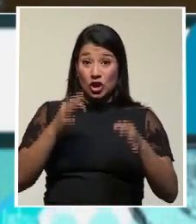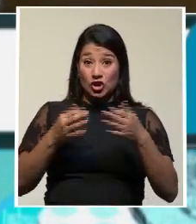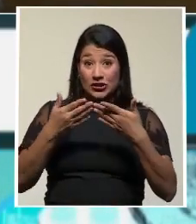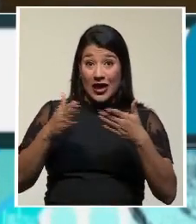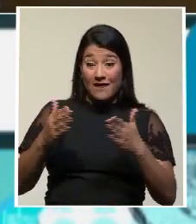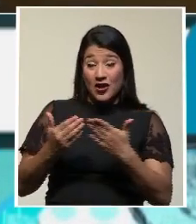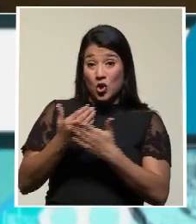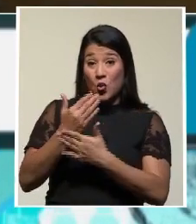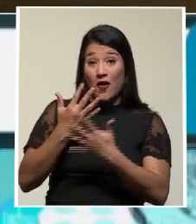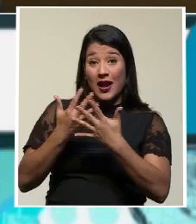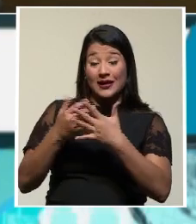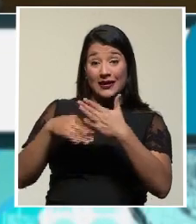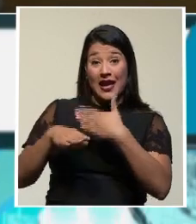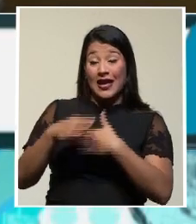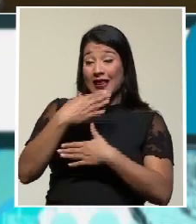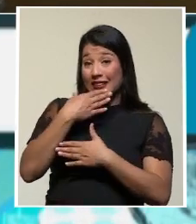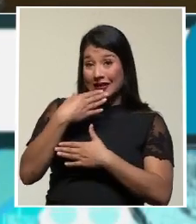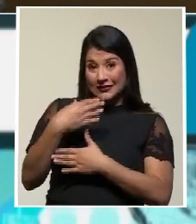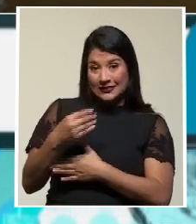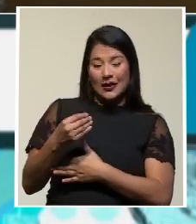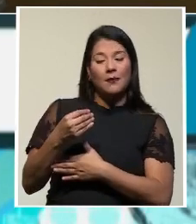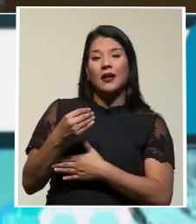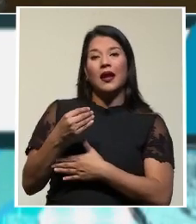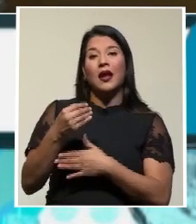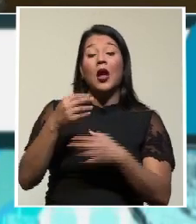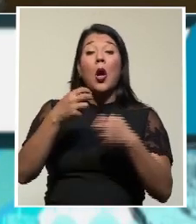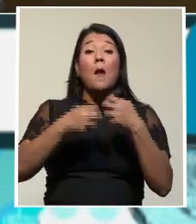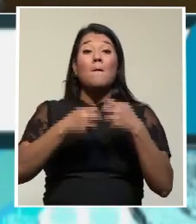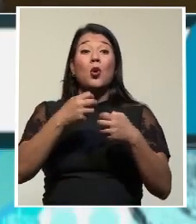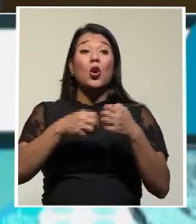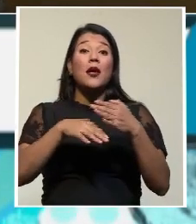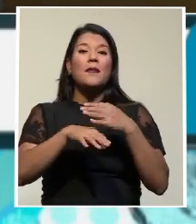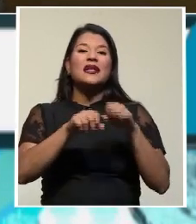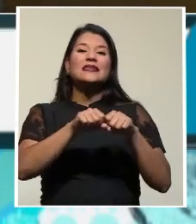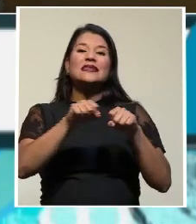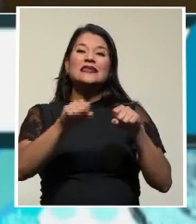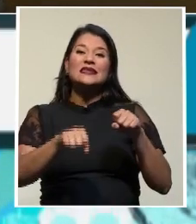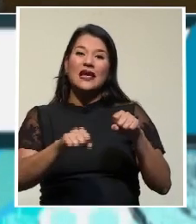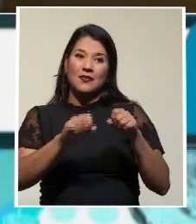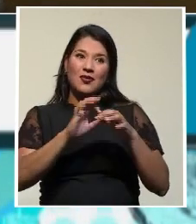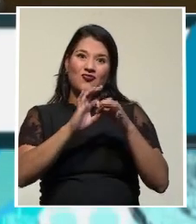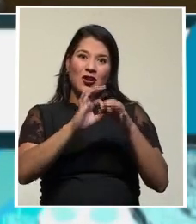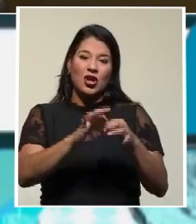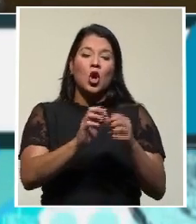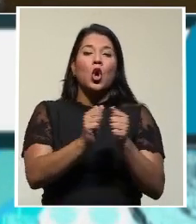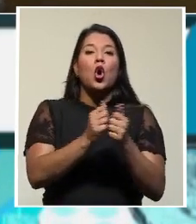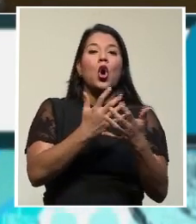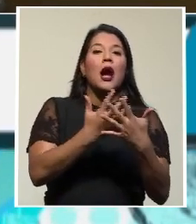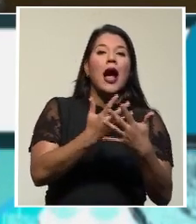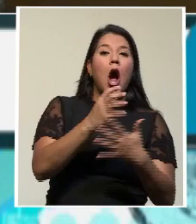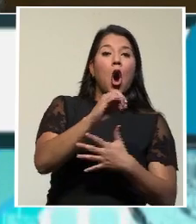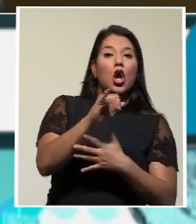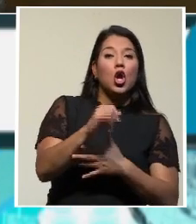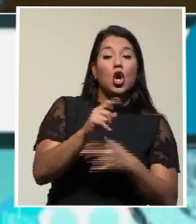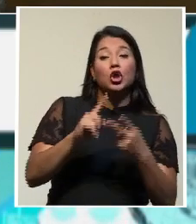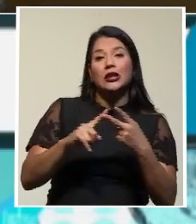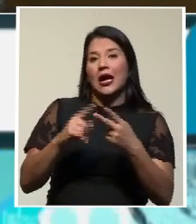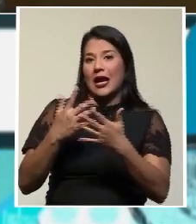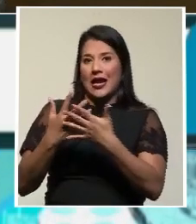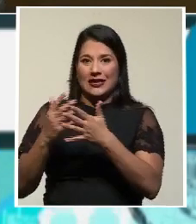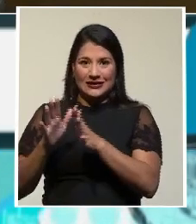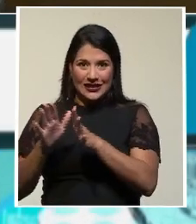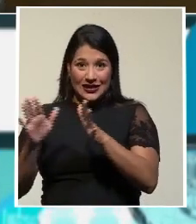para diciembre, los problemas en el sistema tanto de celdas del OIJ como del sistema penitenciario continúan con